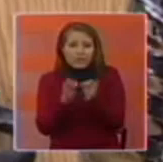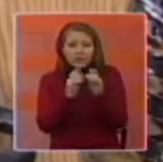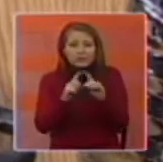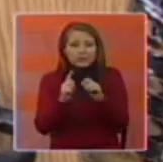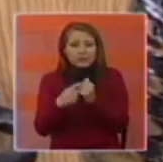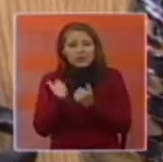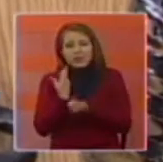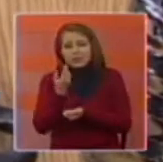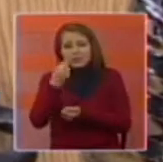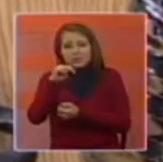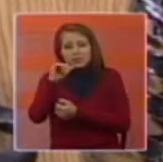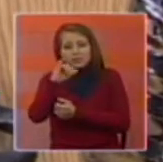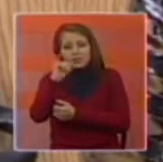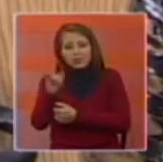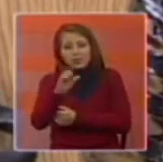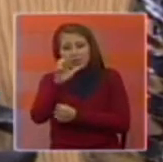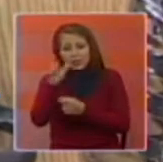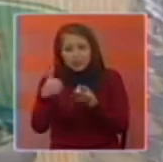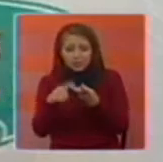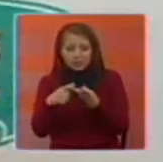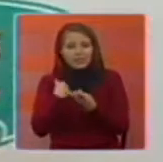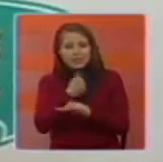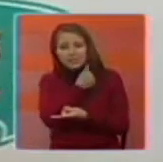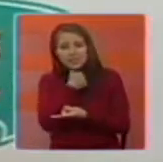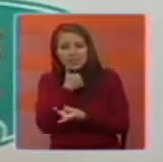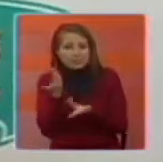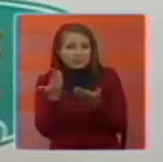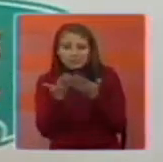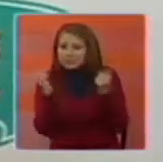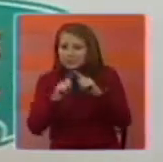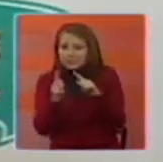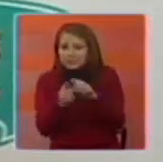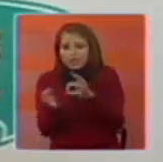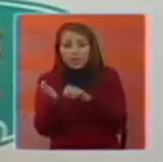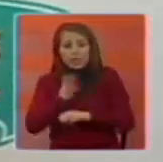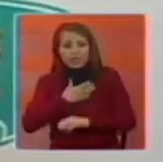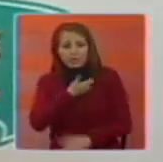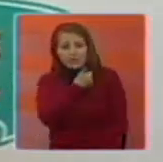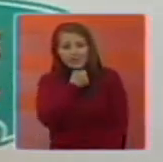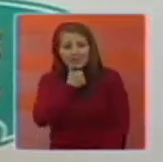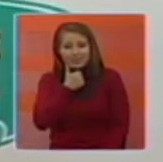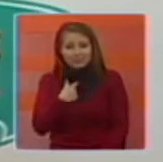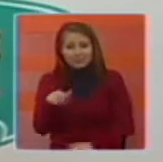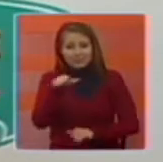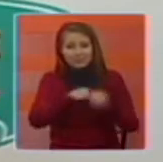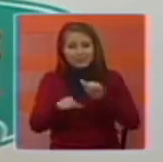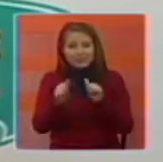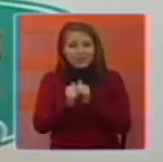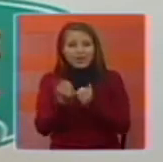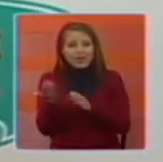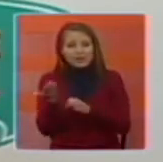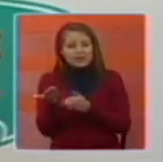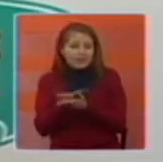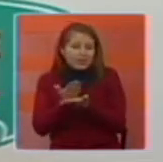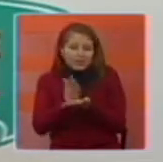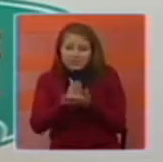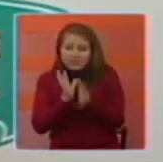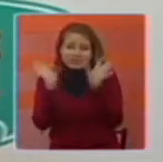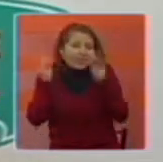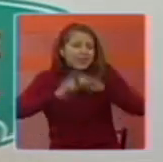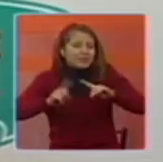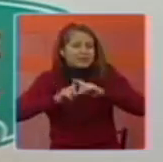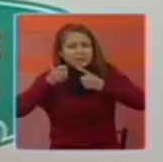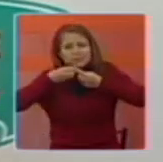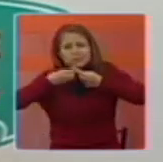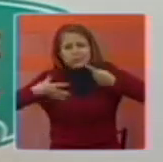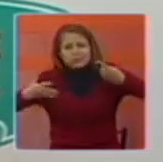hace con naranjilla, se lo puede hacer con chicha, se lo puede hacer con cerveza. Yo lo voy a hacer con cerveza. Y se lo puede hacer con la cebollita picada. Bueno, miles